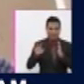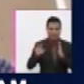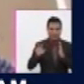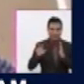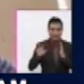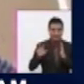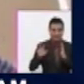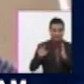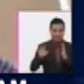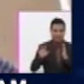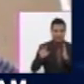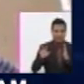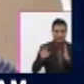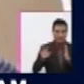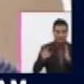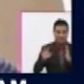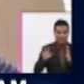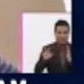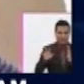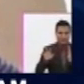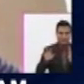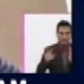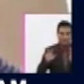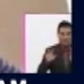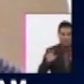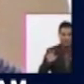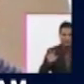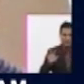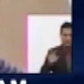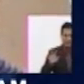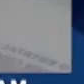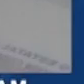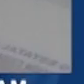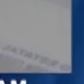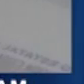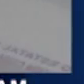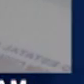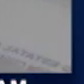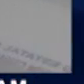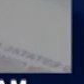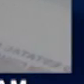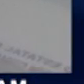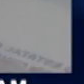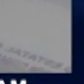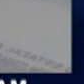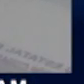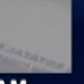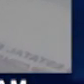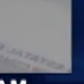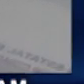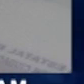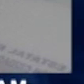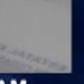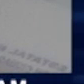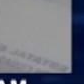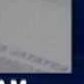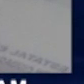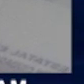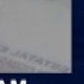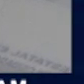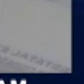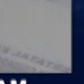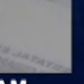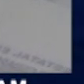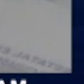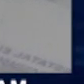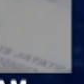recordaremos, estaban suspendidos este proceso electoral, y esto va a suceder en Coahuila y Hidalgo, el cual